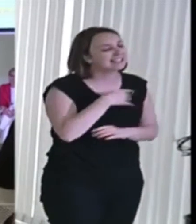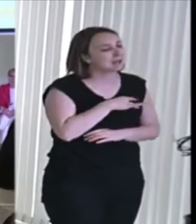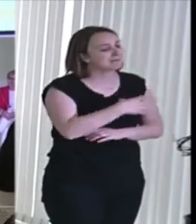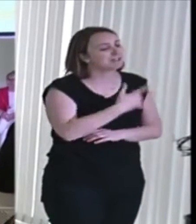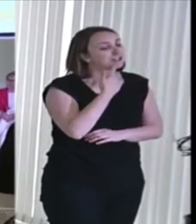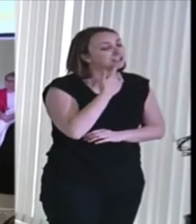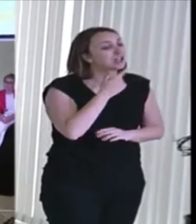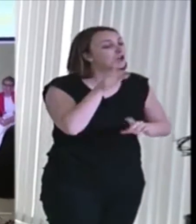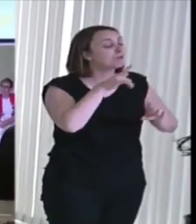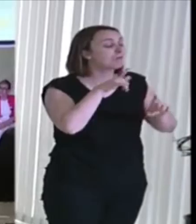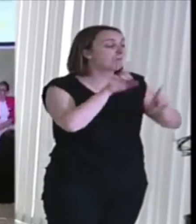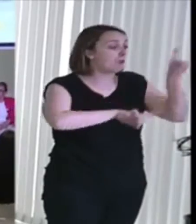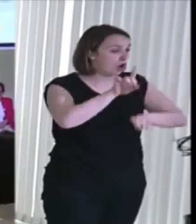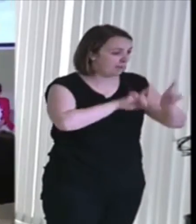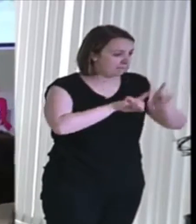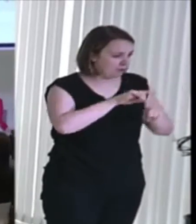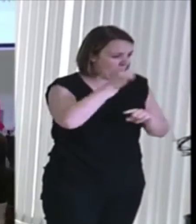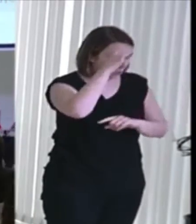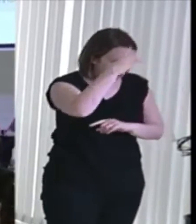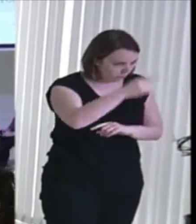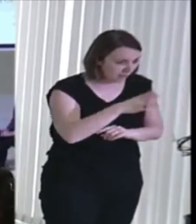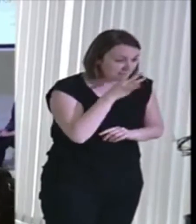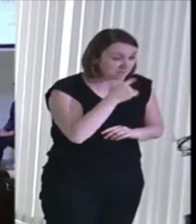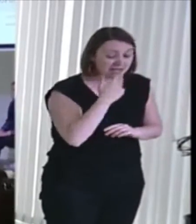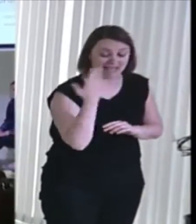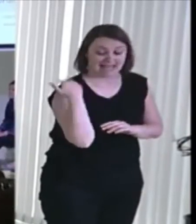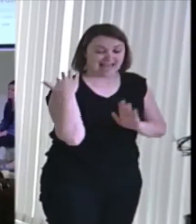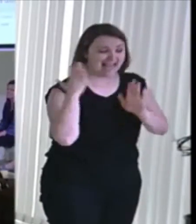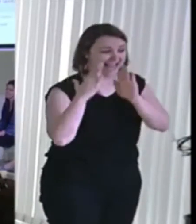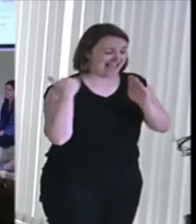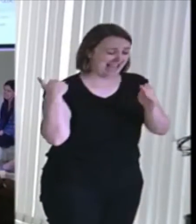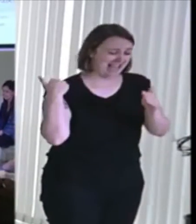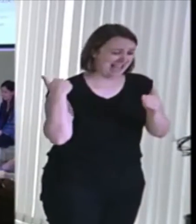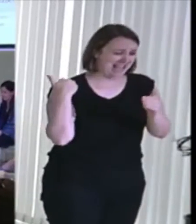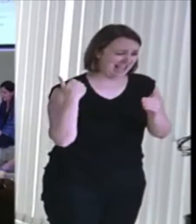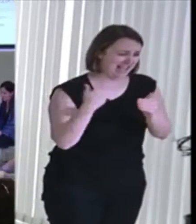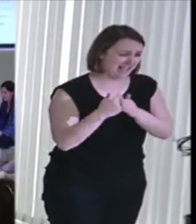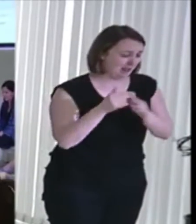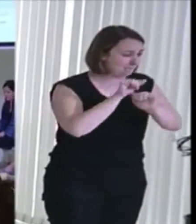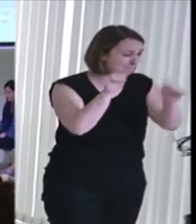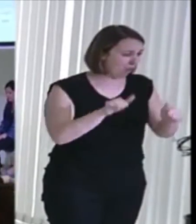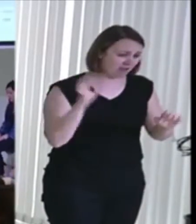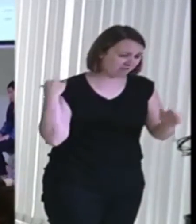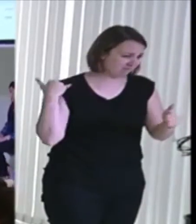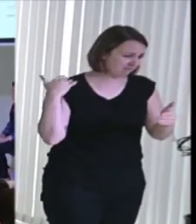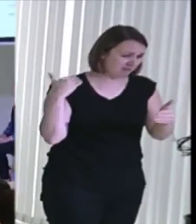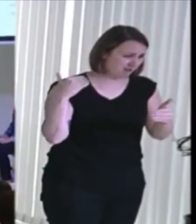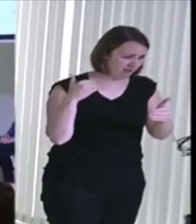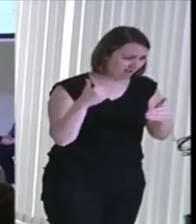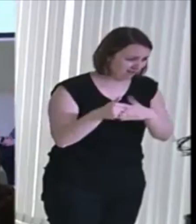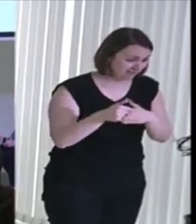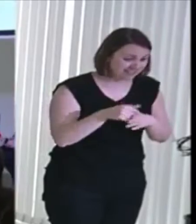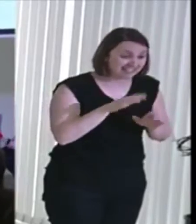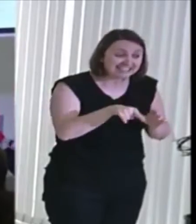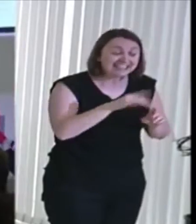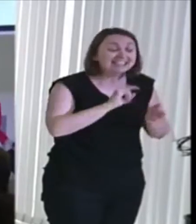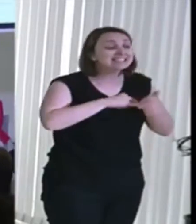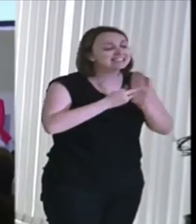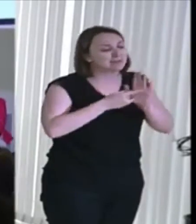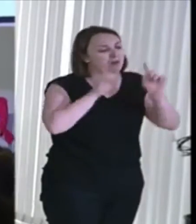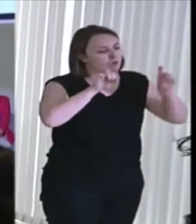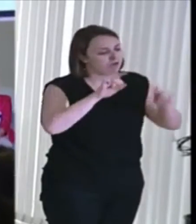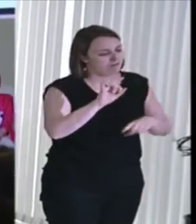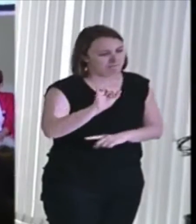grande, porque cambiar comportamientos aprendidos durante tanto tiempo son muy difíciles. Entonces el sistema educativo es lo primero que hay que